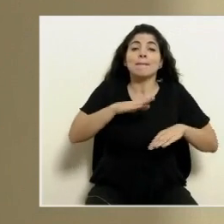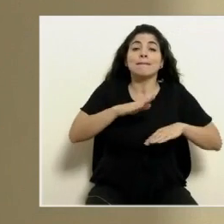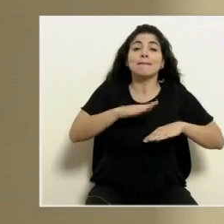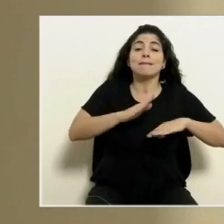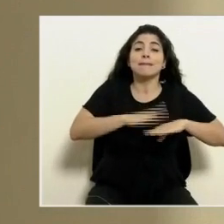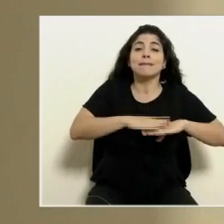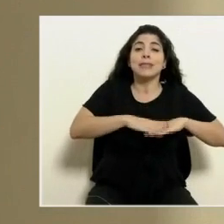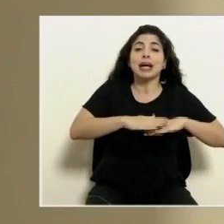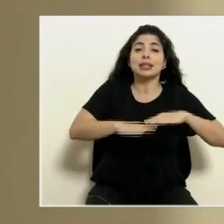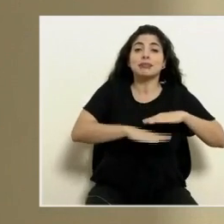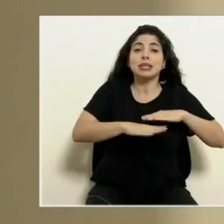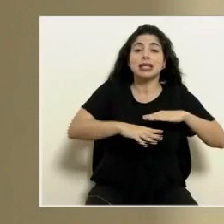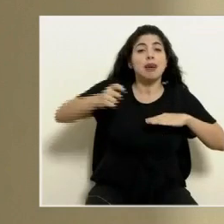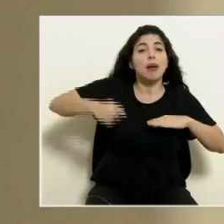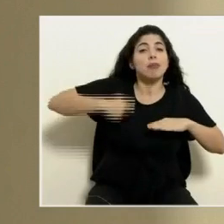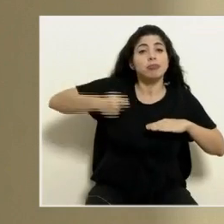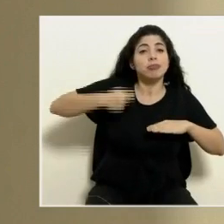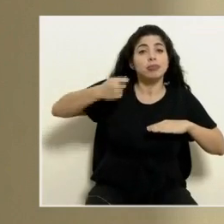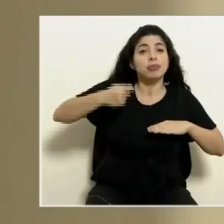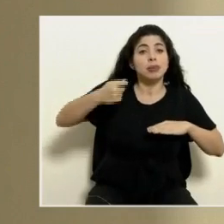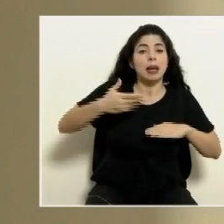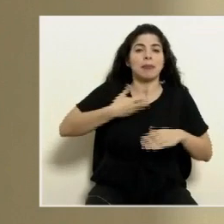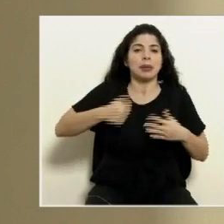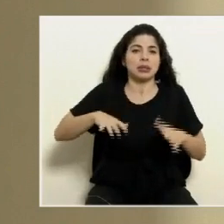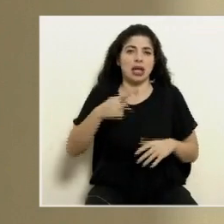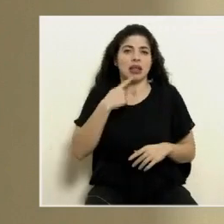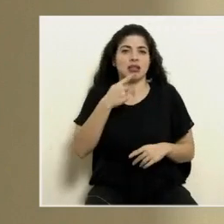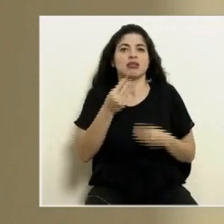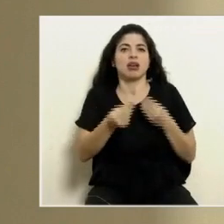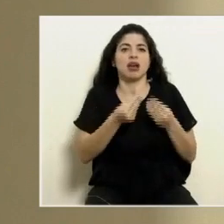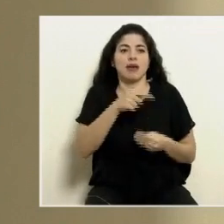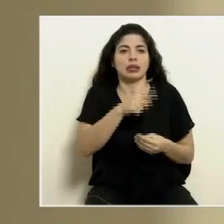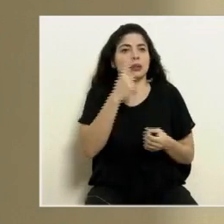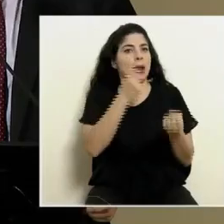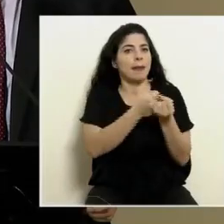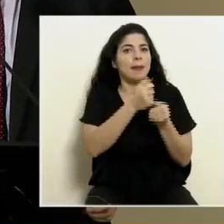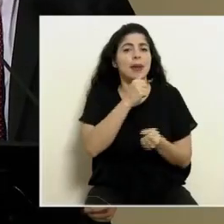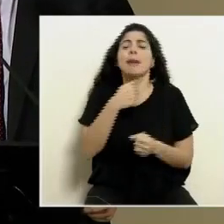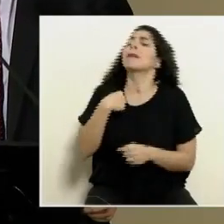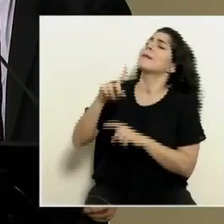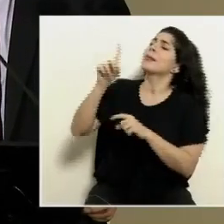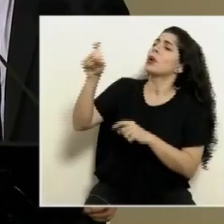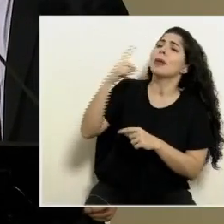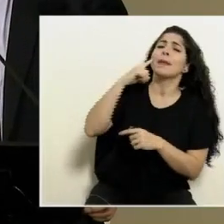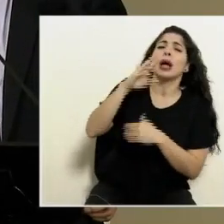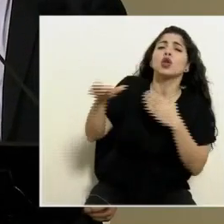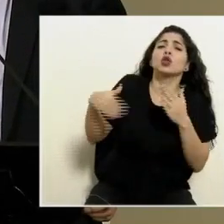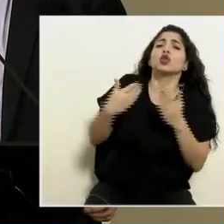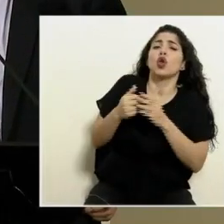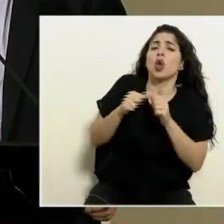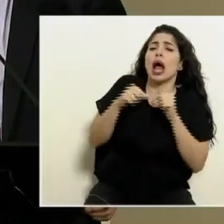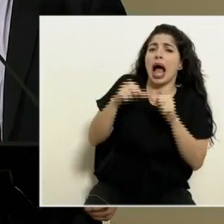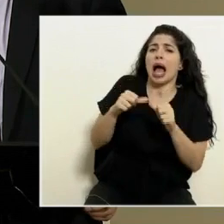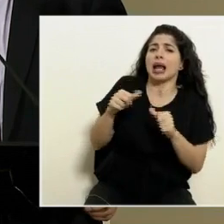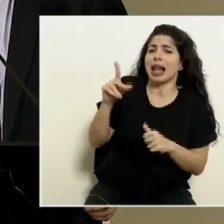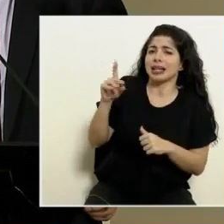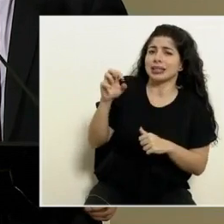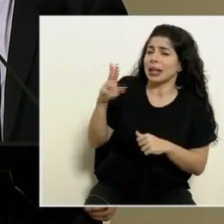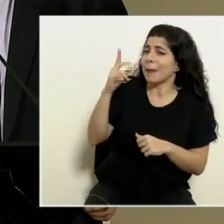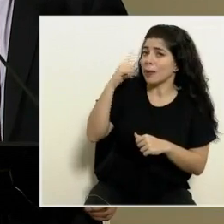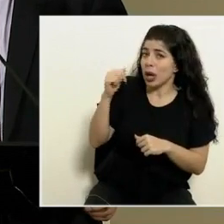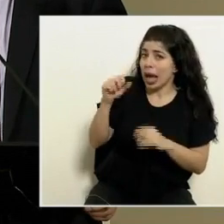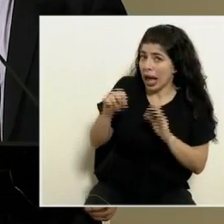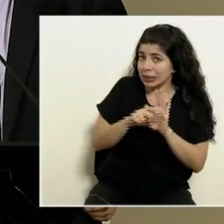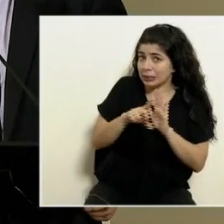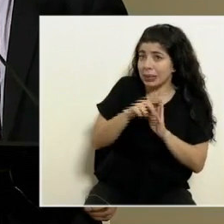pues el presidente hoy ha anunciado las acciones que se estarían tomando hacia el sector privado. La consulta es para todos los sectores, don Alexander, porque la de la